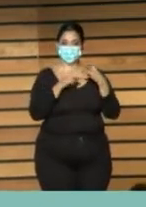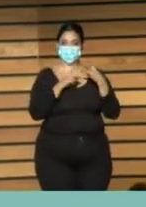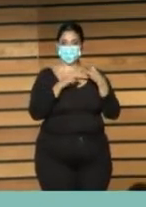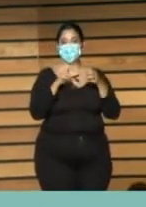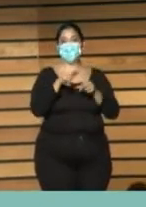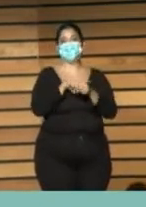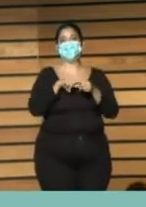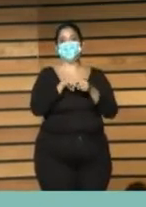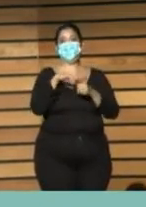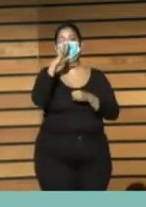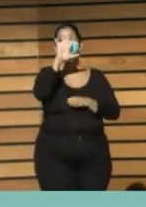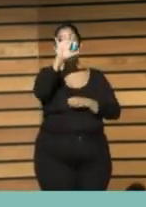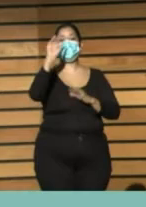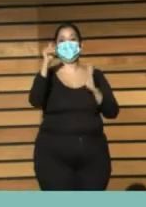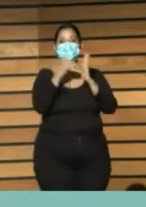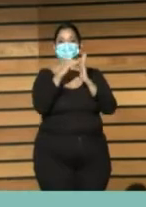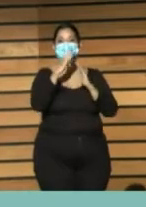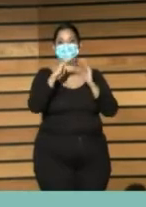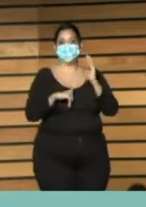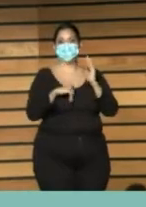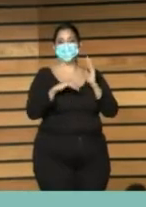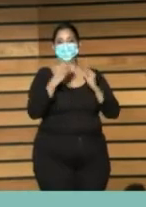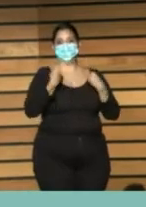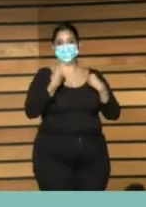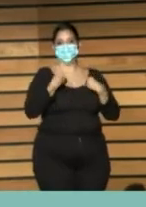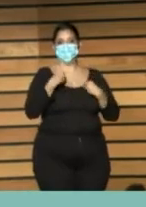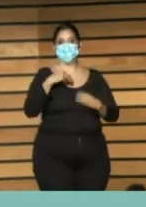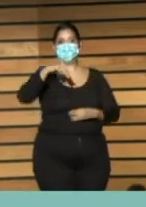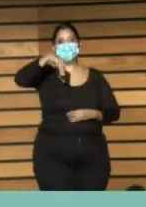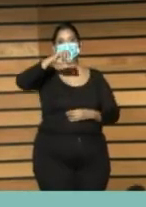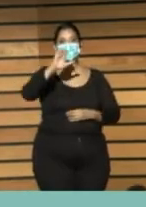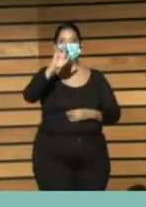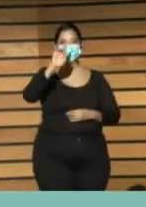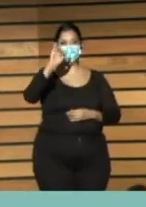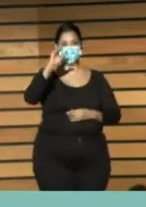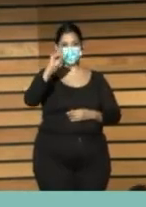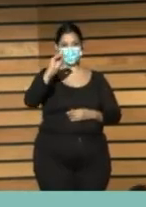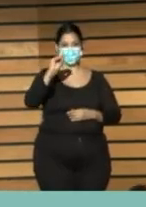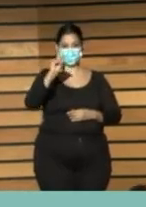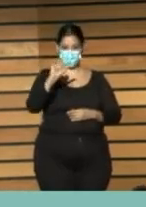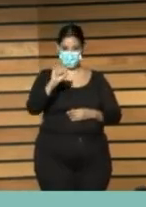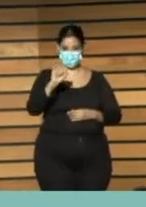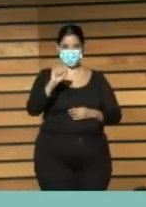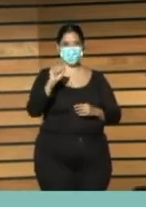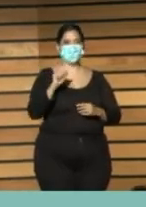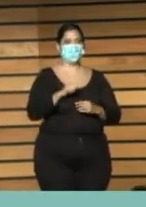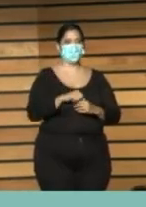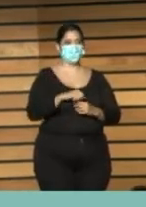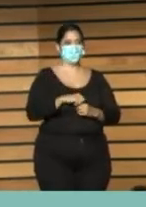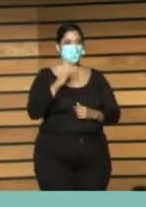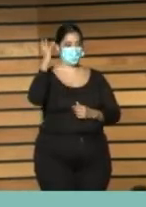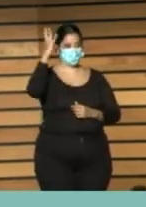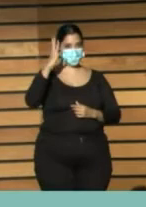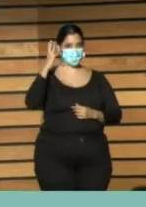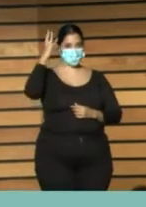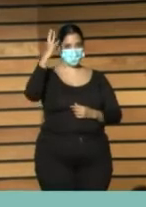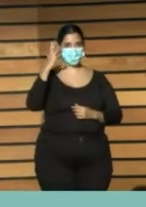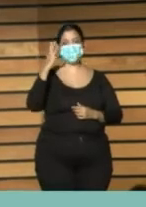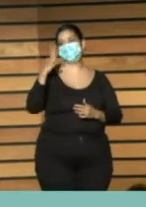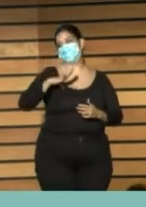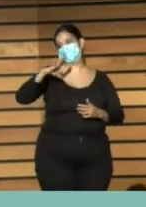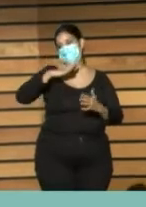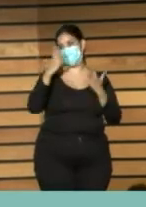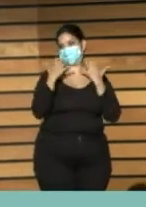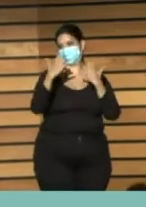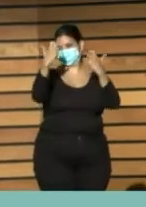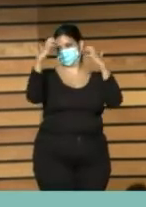menos de 5.000 habitantes, es para la Biblioteca Pública de Mérida, Navarra, con el vídeo que lleva por título Estimulación Explosiva. Y os pido un fuerte aplauso